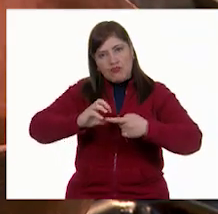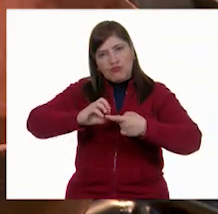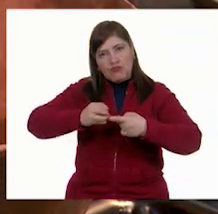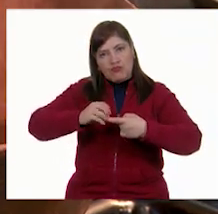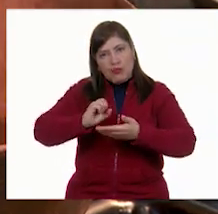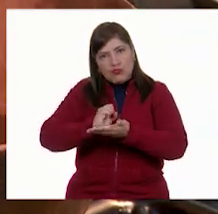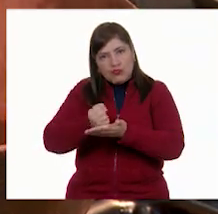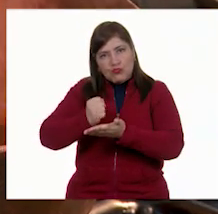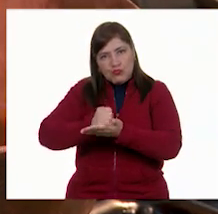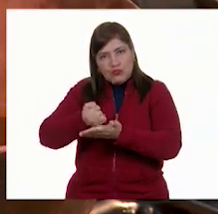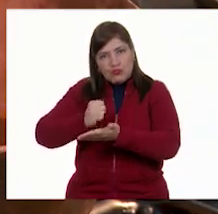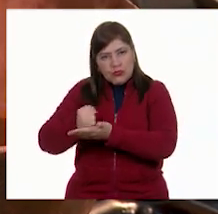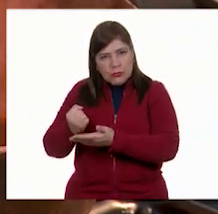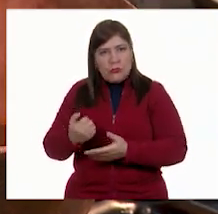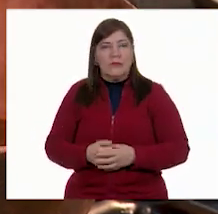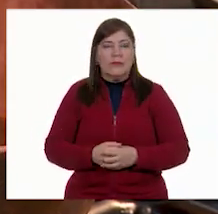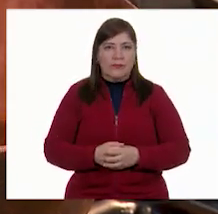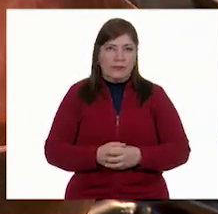refritos.